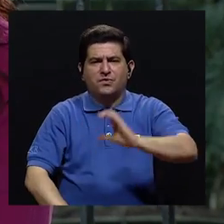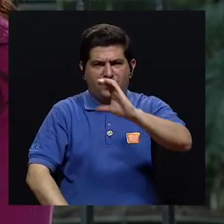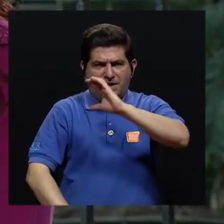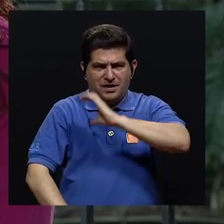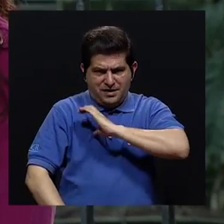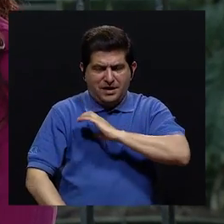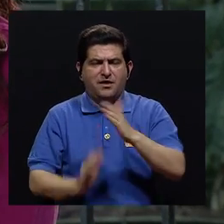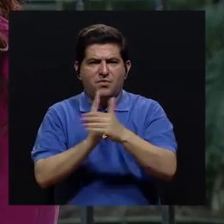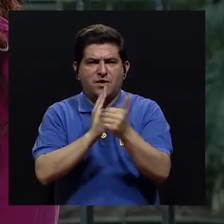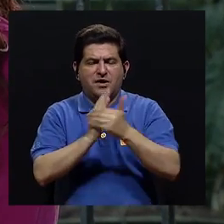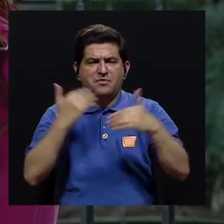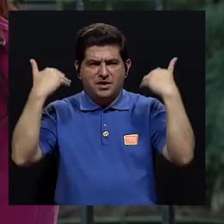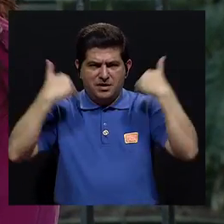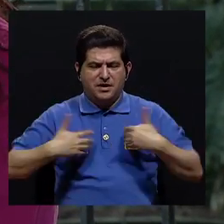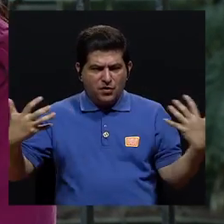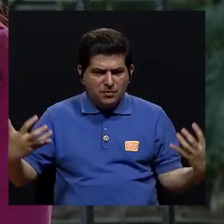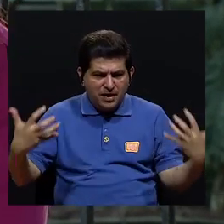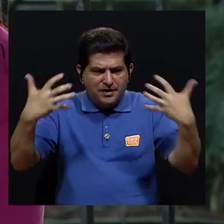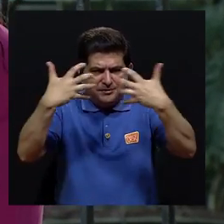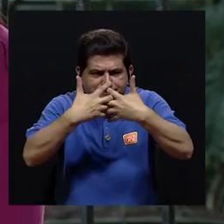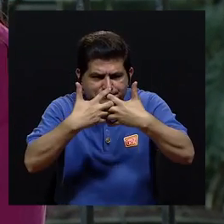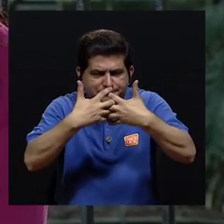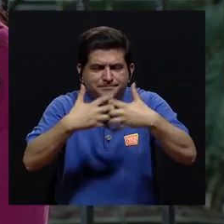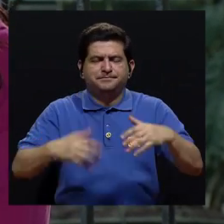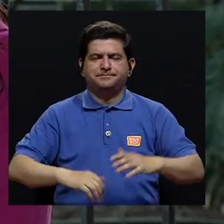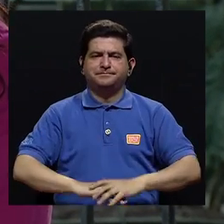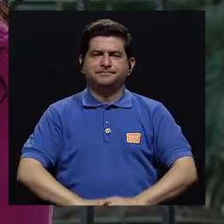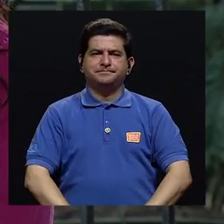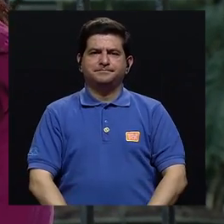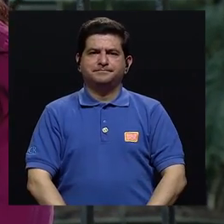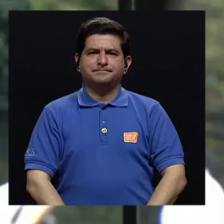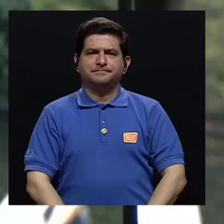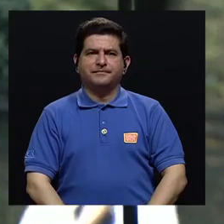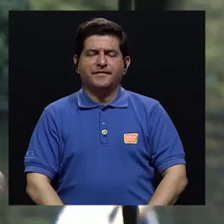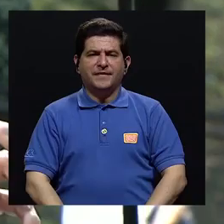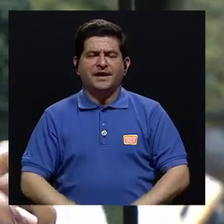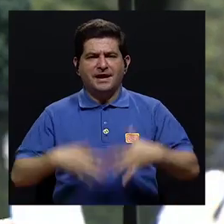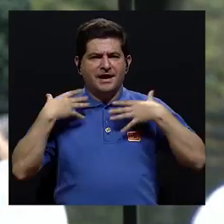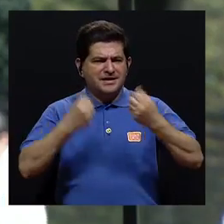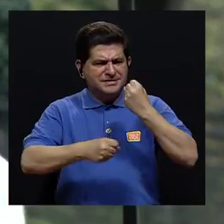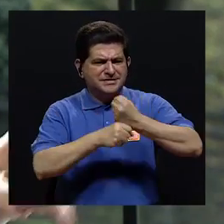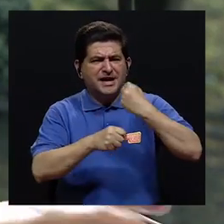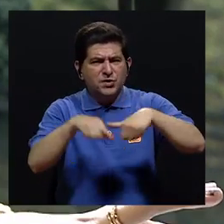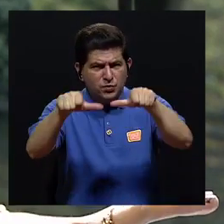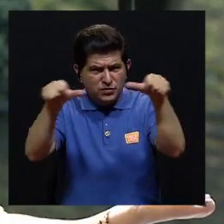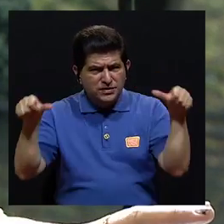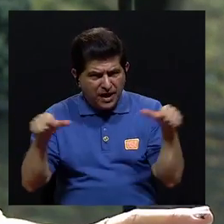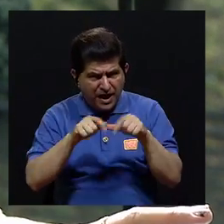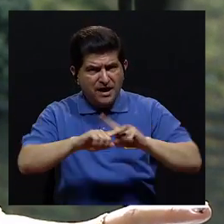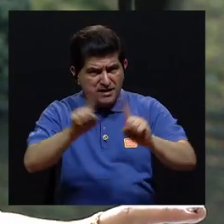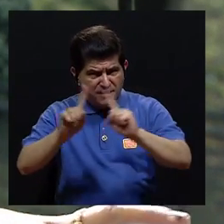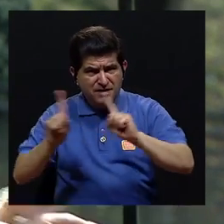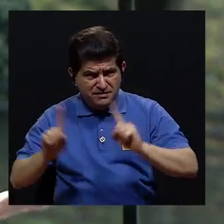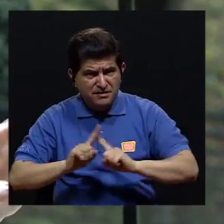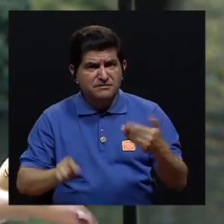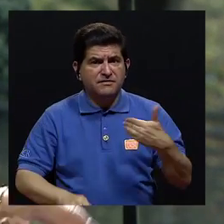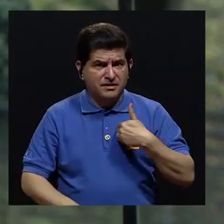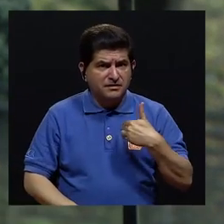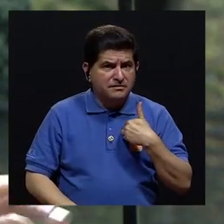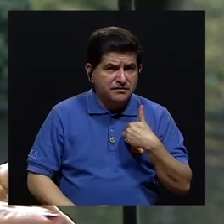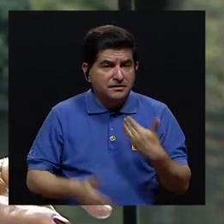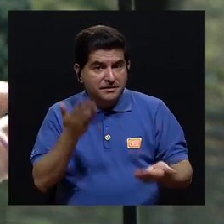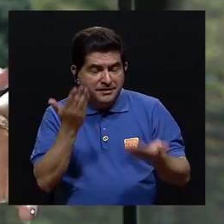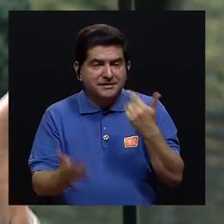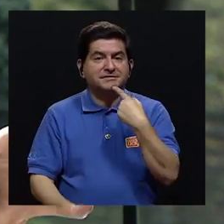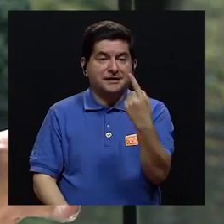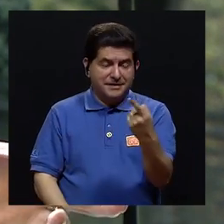las características o capacidades humanas de cada uno de los colaboradores. ¿Y la salud ocupacional tiene áreas de, se